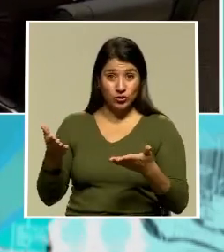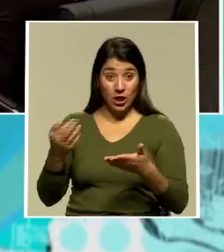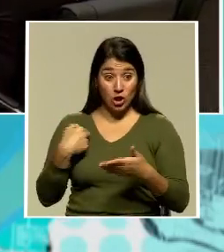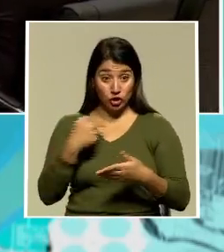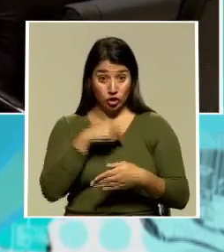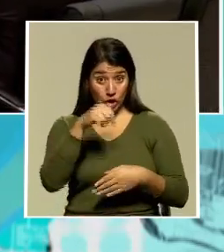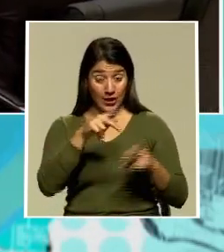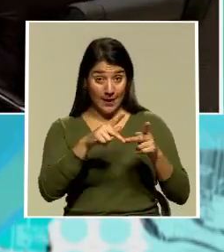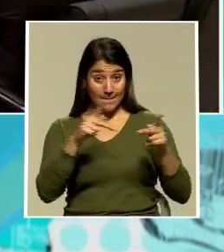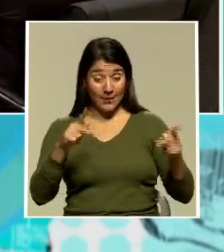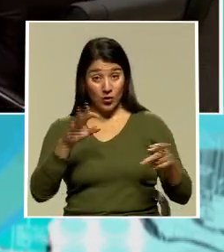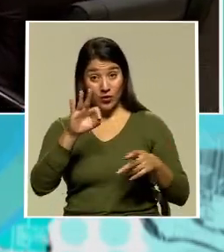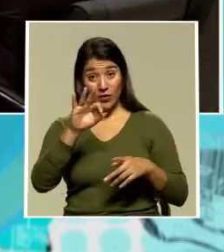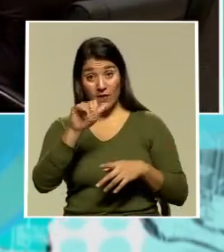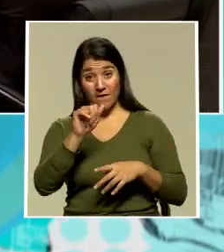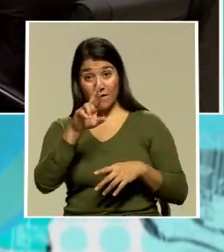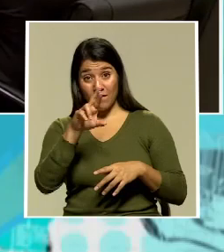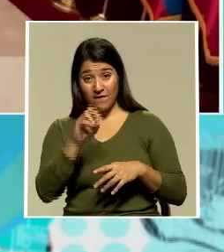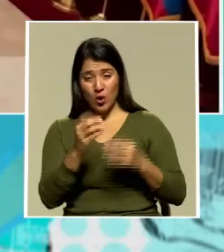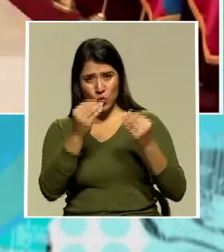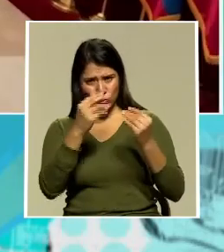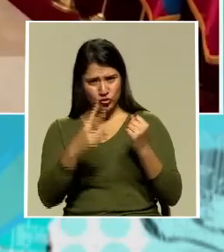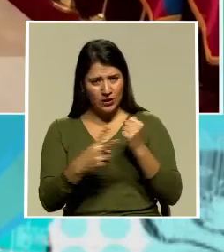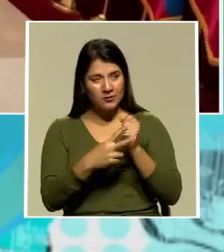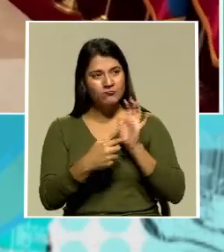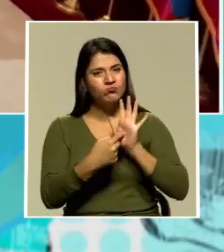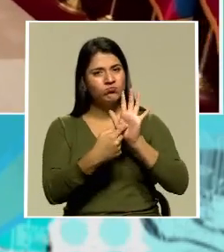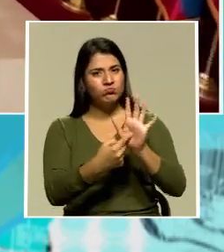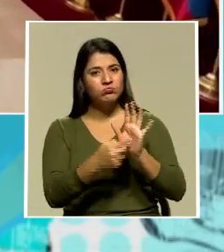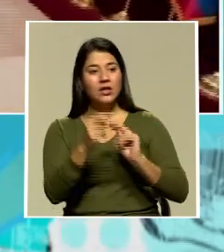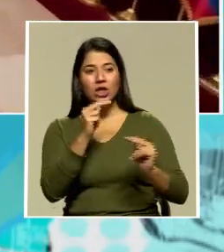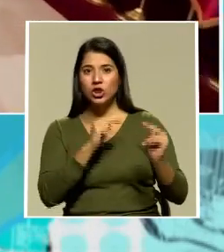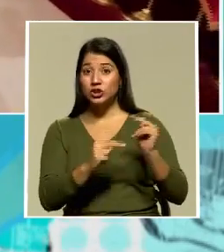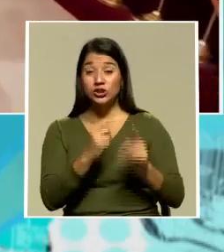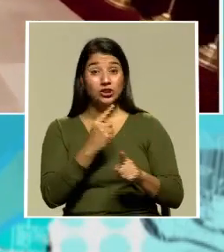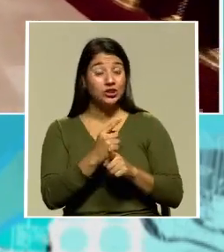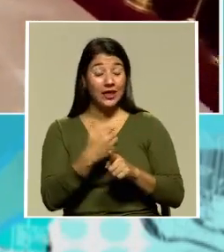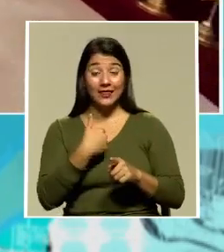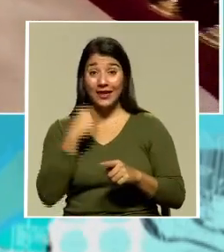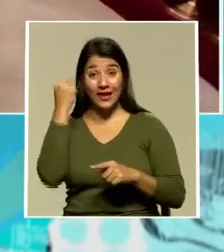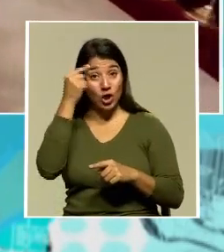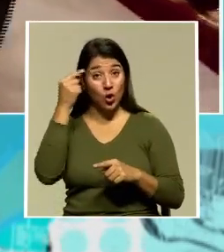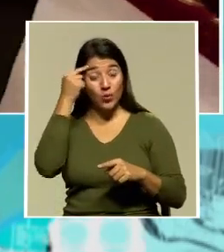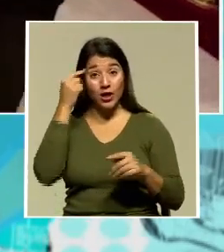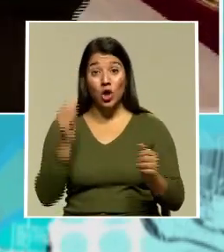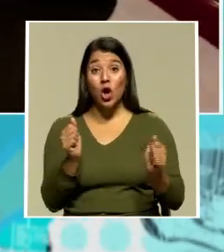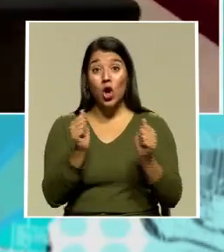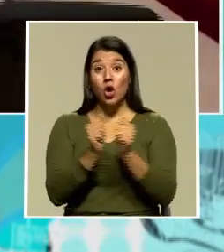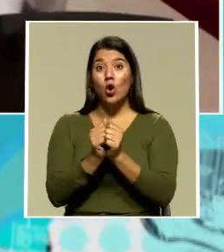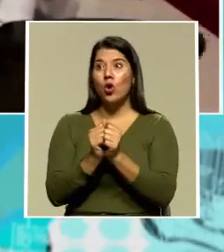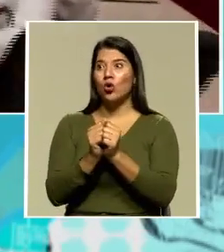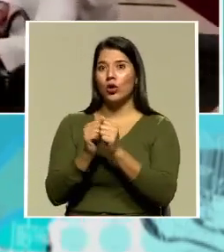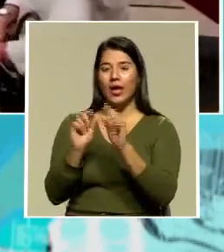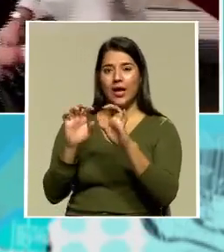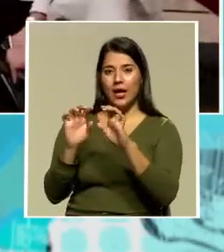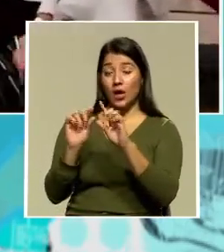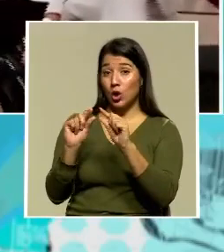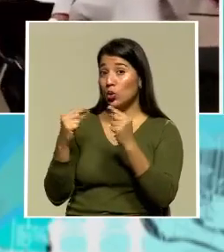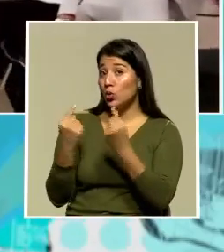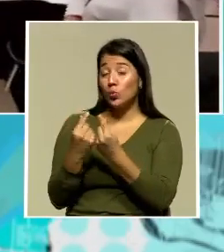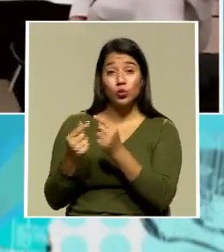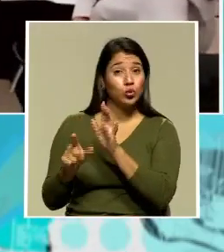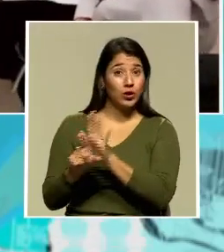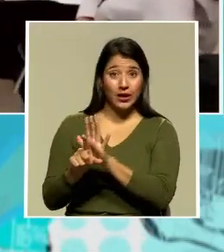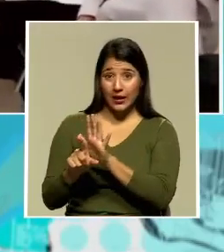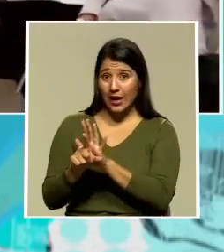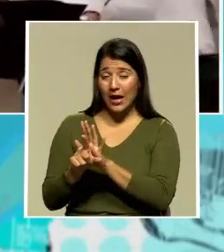profundas investigaciones probables negociaciones del gobierno de la República con estructuras criminales, llámese